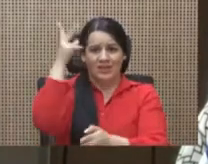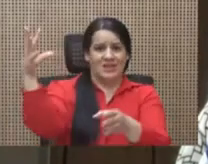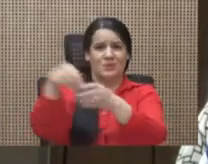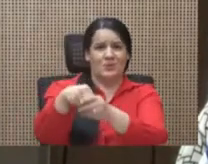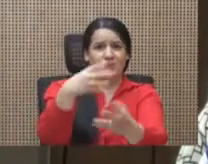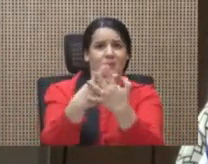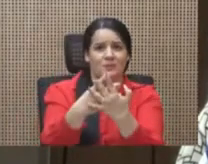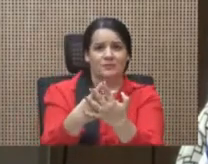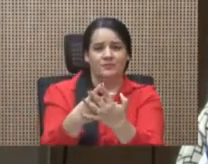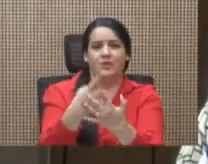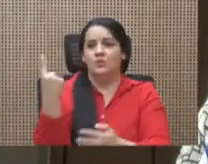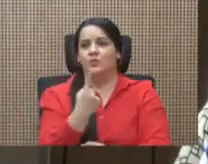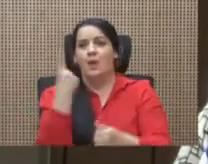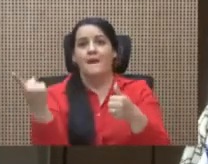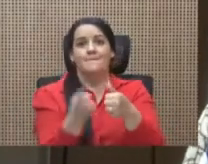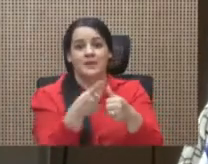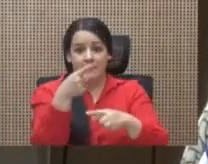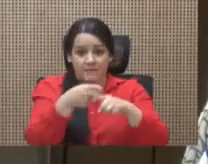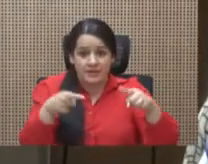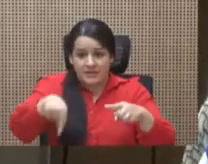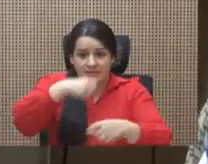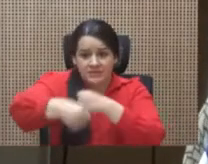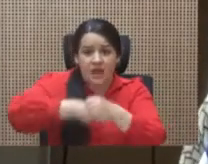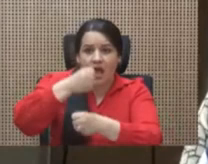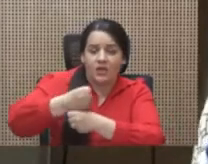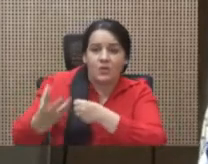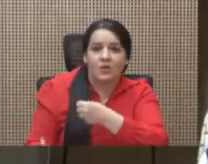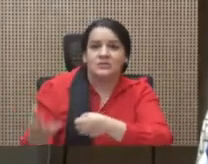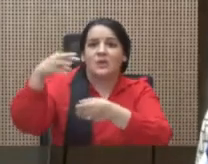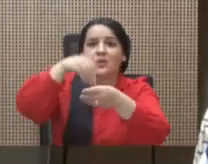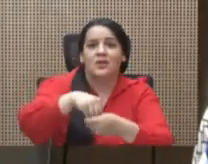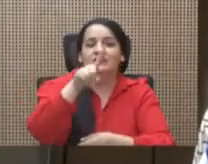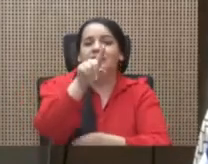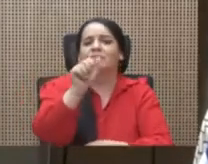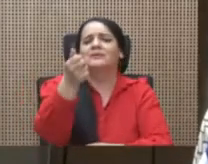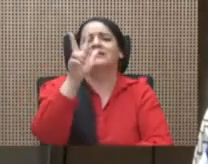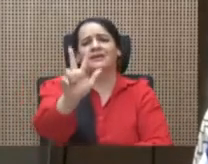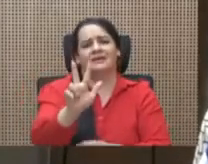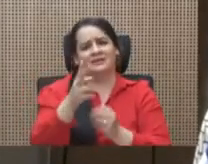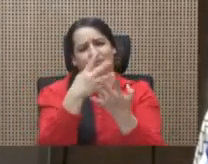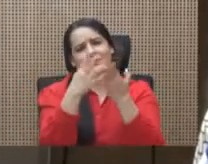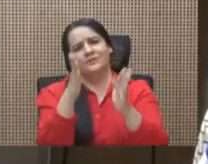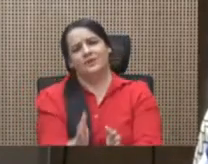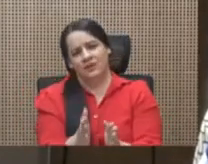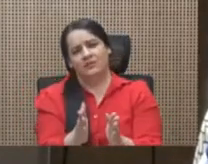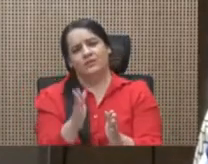hecho de que solo en la primera mitad de este año se sumaron 113 prisioneros políticos a esa larga